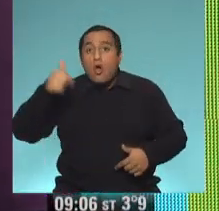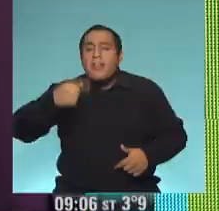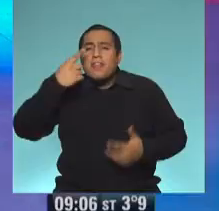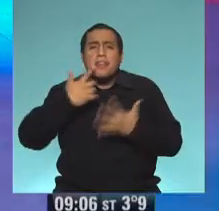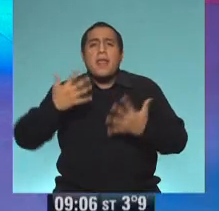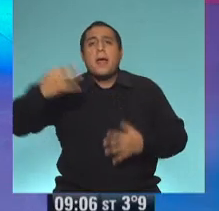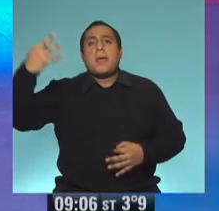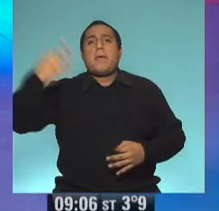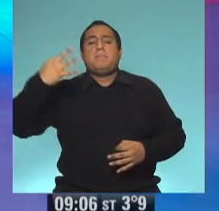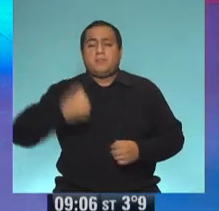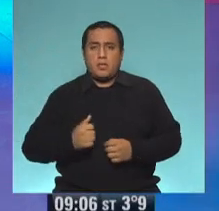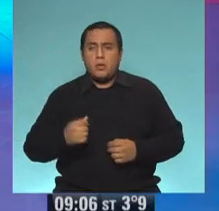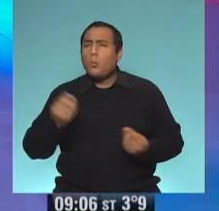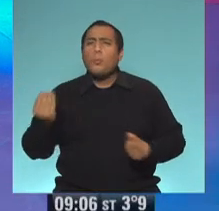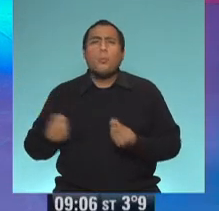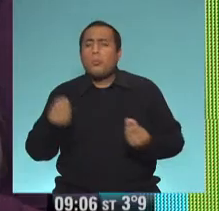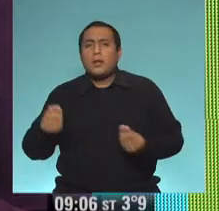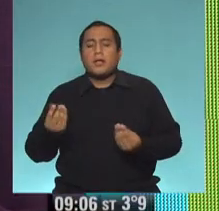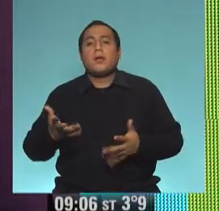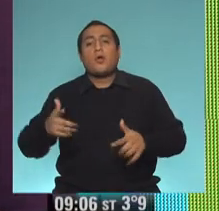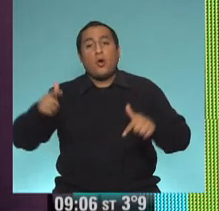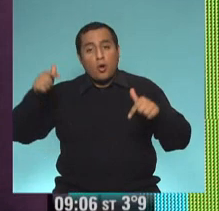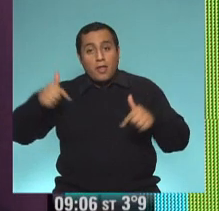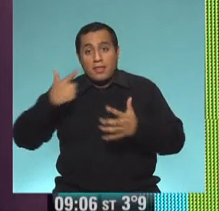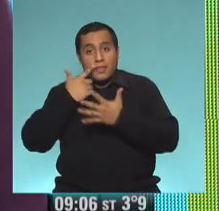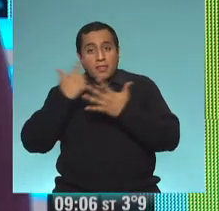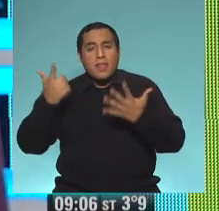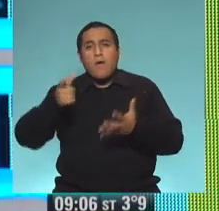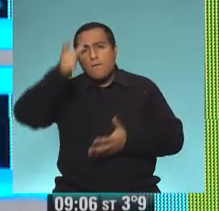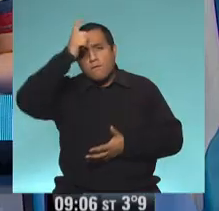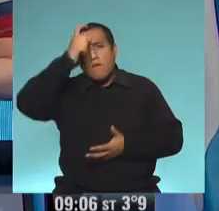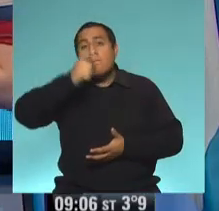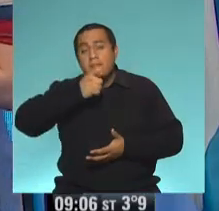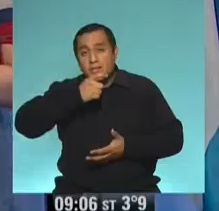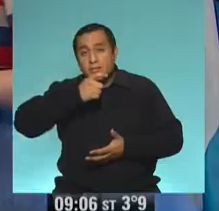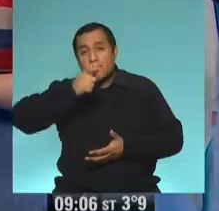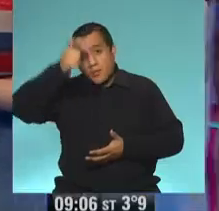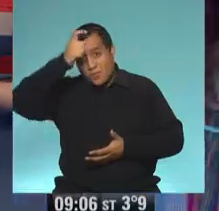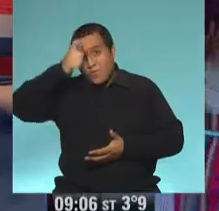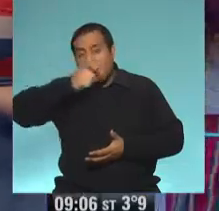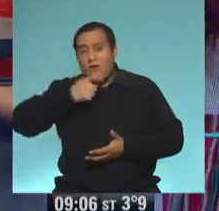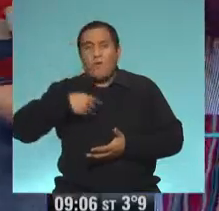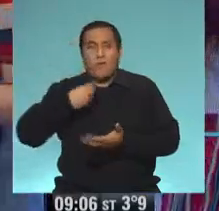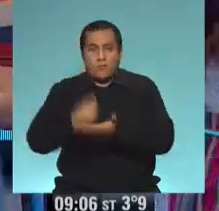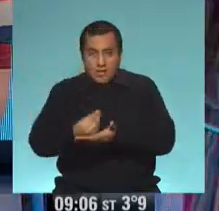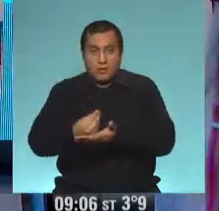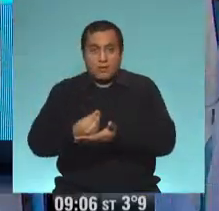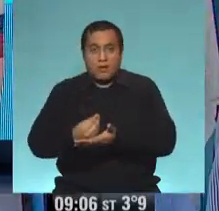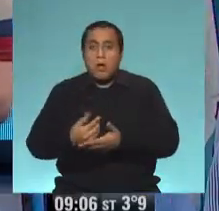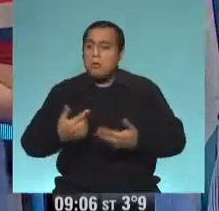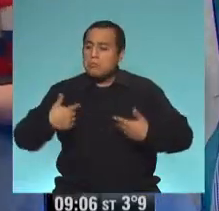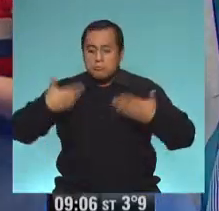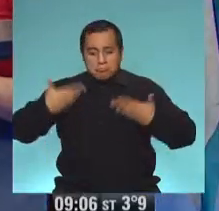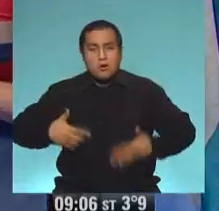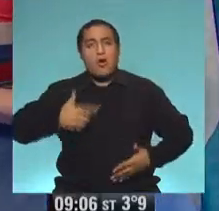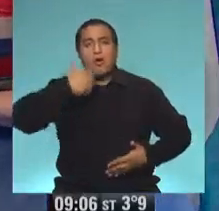especial. ¿Por qué? Porque hoy es el día de los bomberos. Día del bombero voluntario. No sabía. Me vine de rojo, mira,